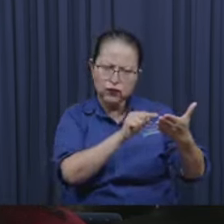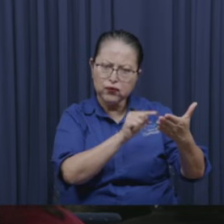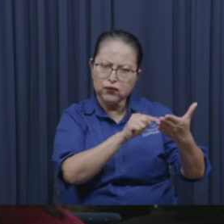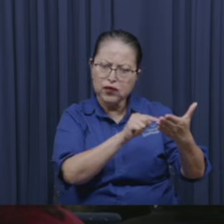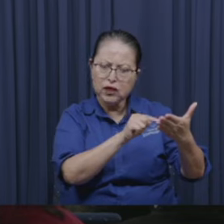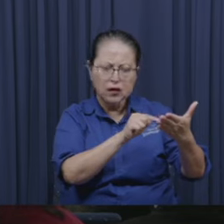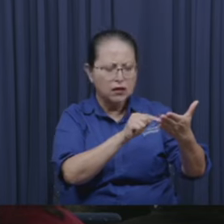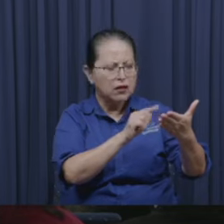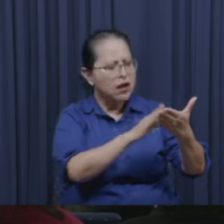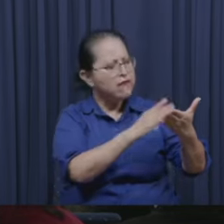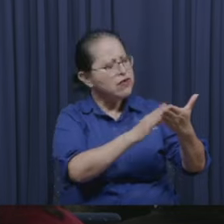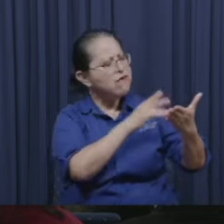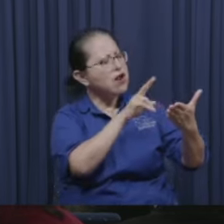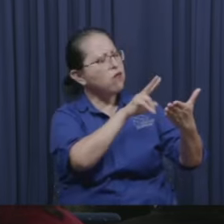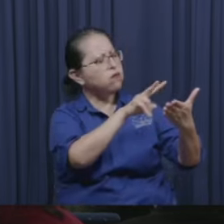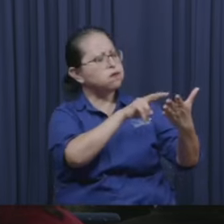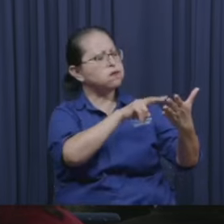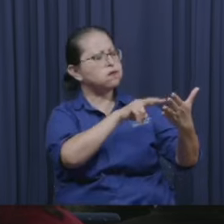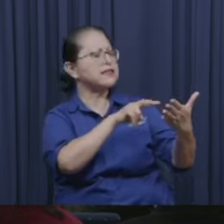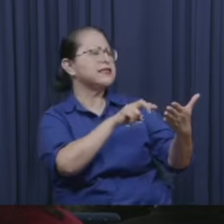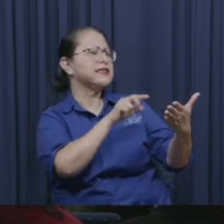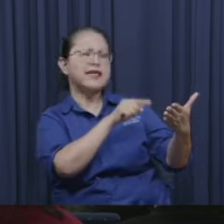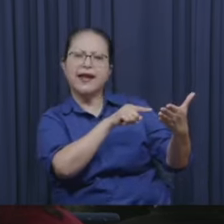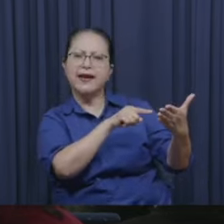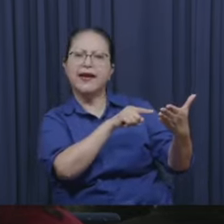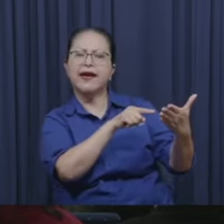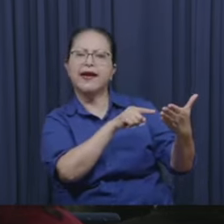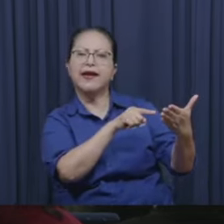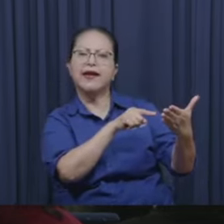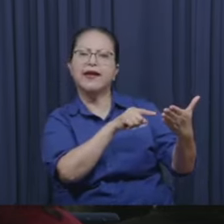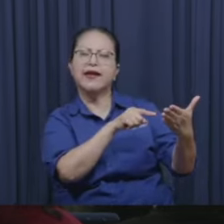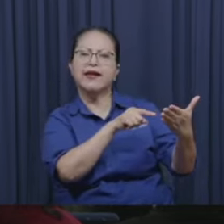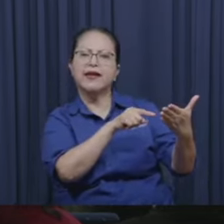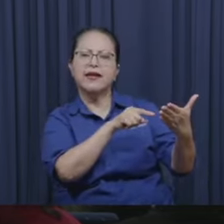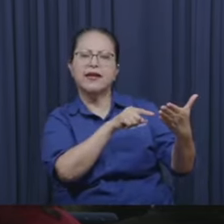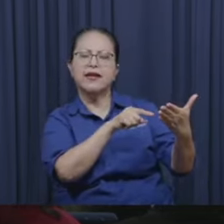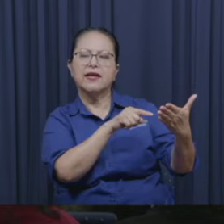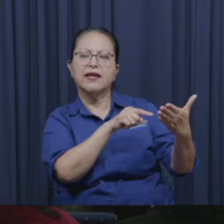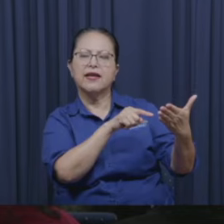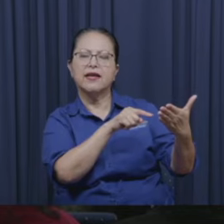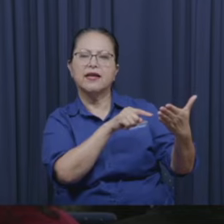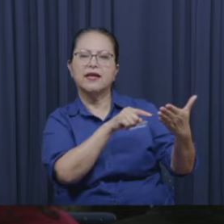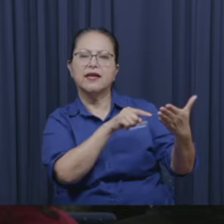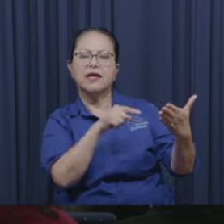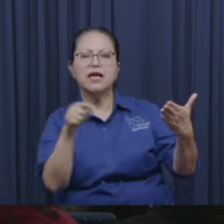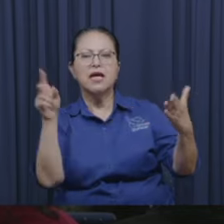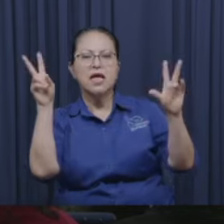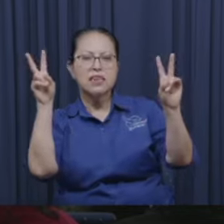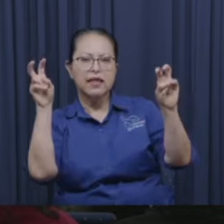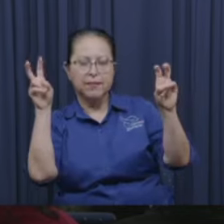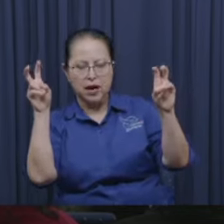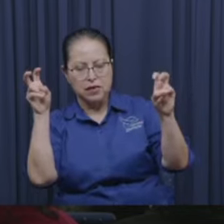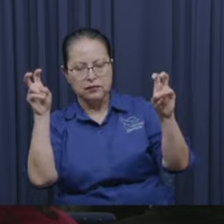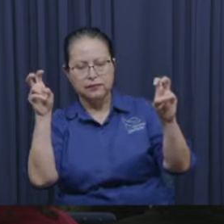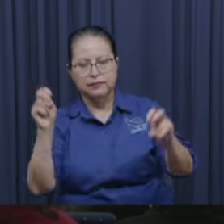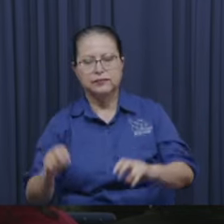en este en este versículo que le voy a leer le puse a esta parte del